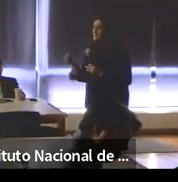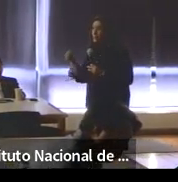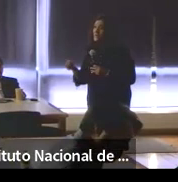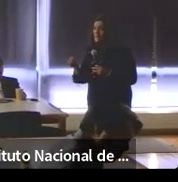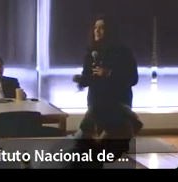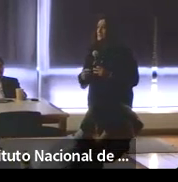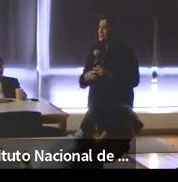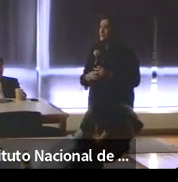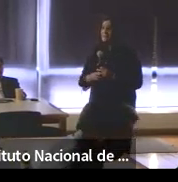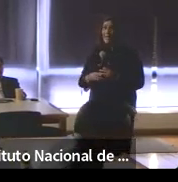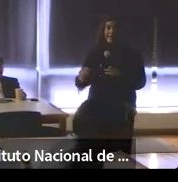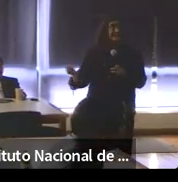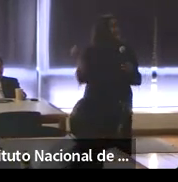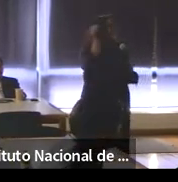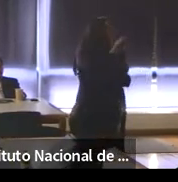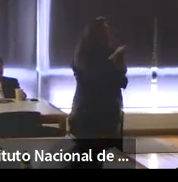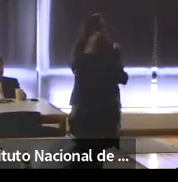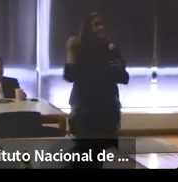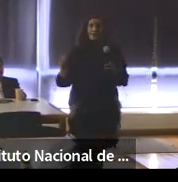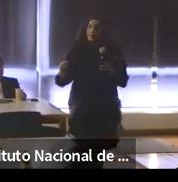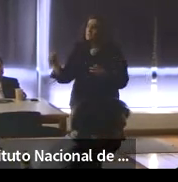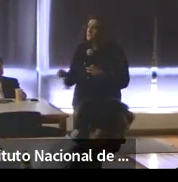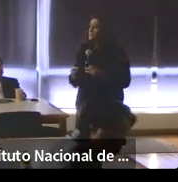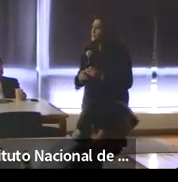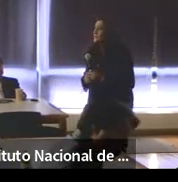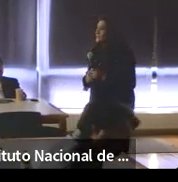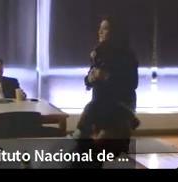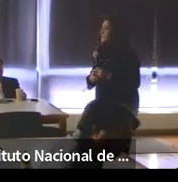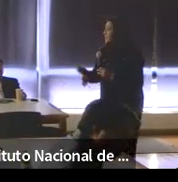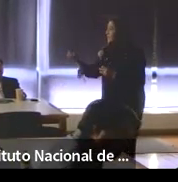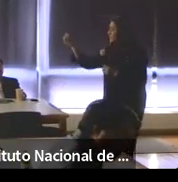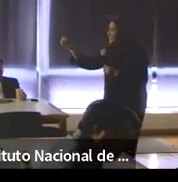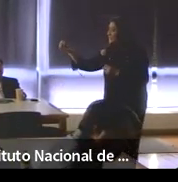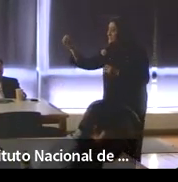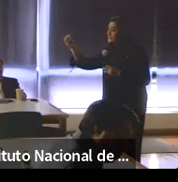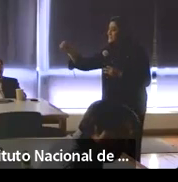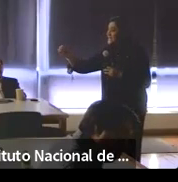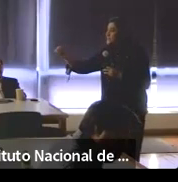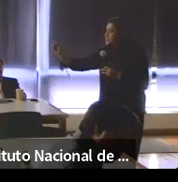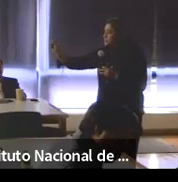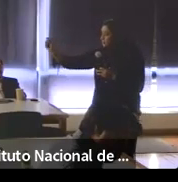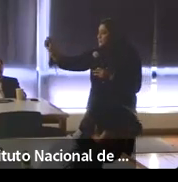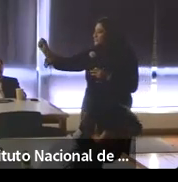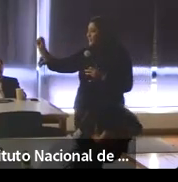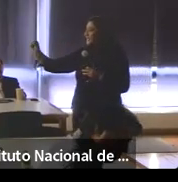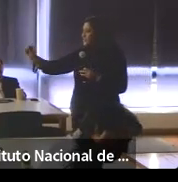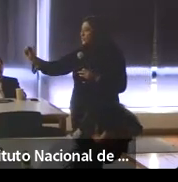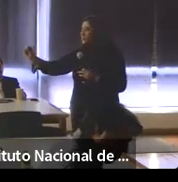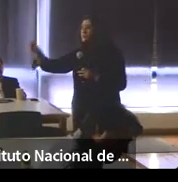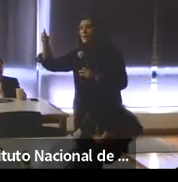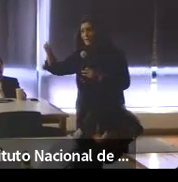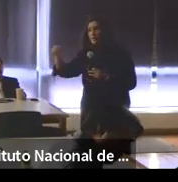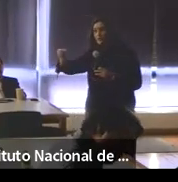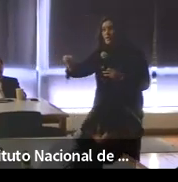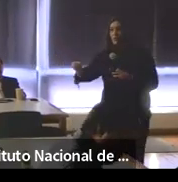en esas organizaciones desde este enfoque de relaciones humanas que pueden empezar por un conflicto pequeño